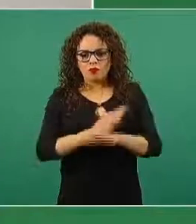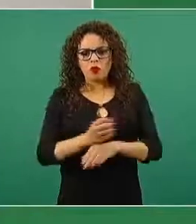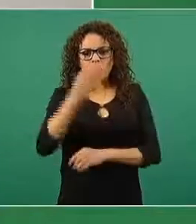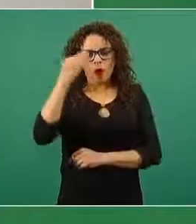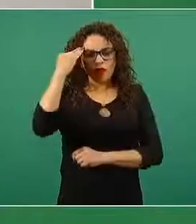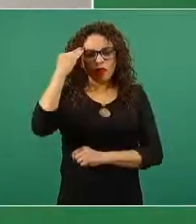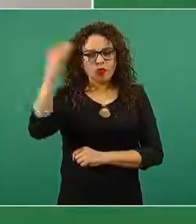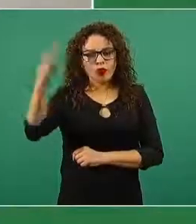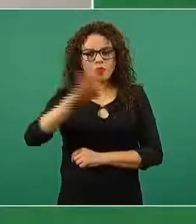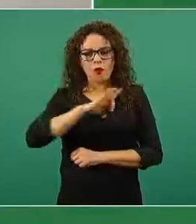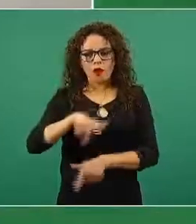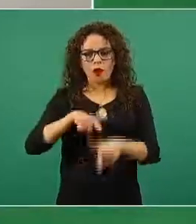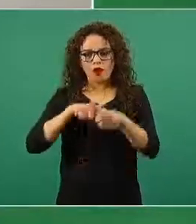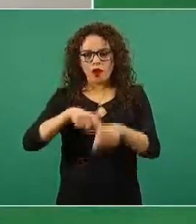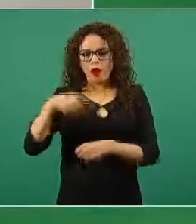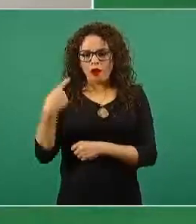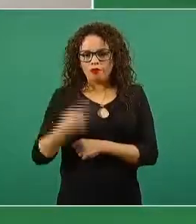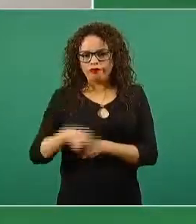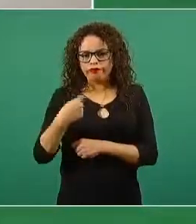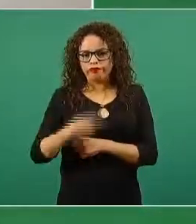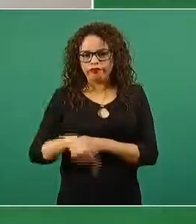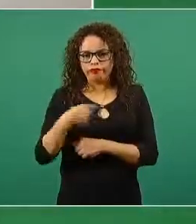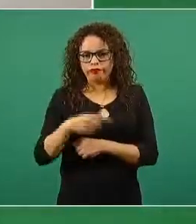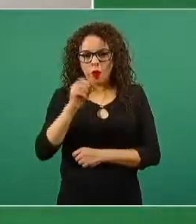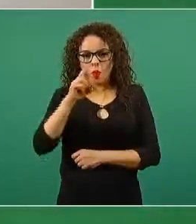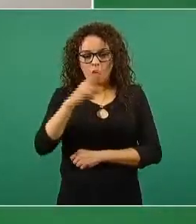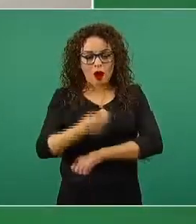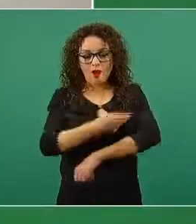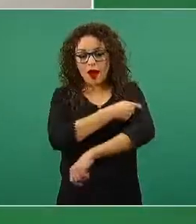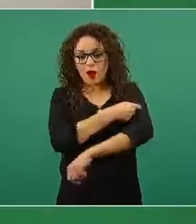dura la inmunidad de las vacunas?